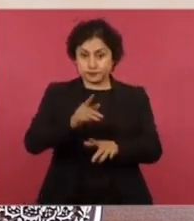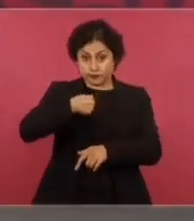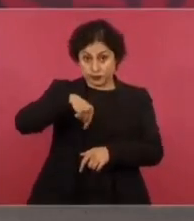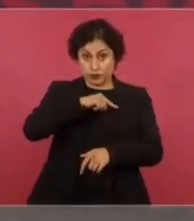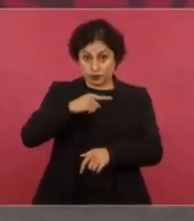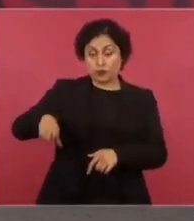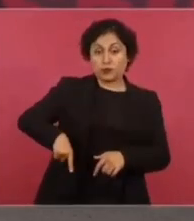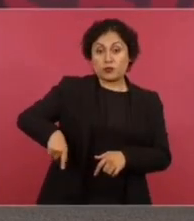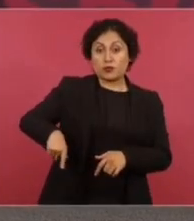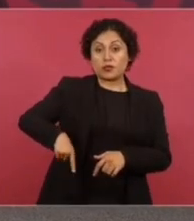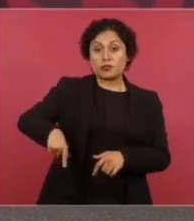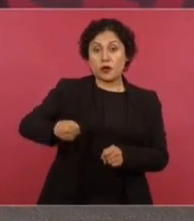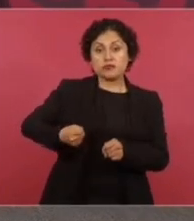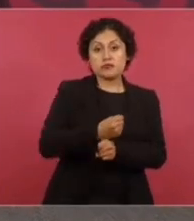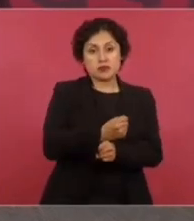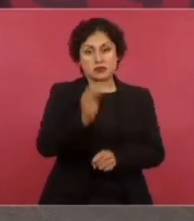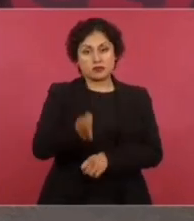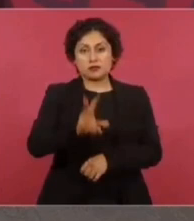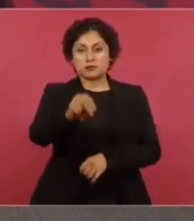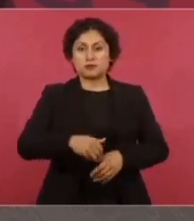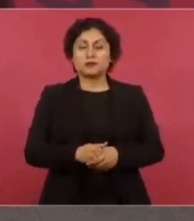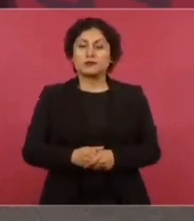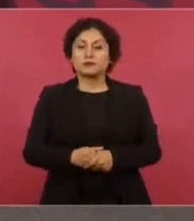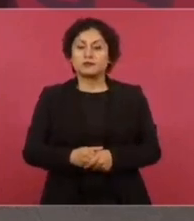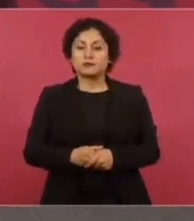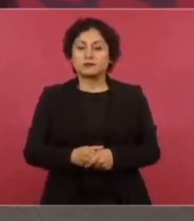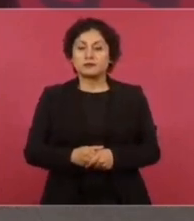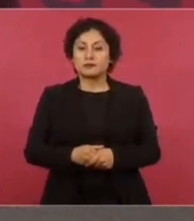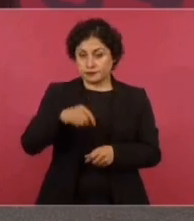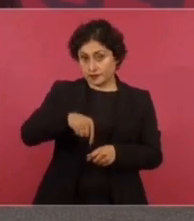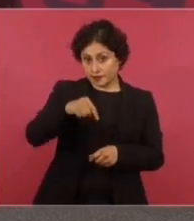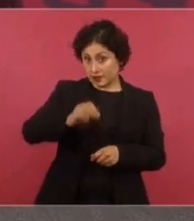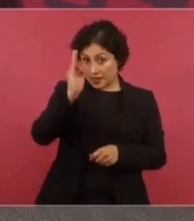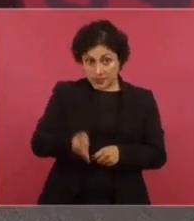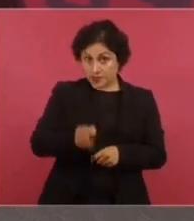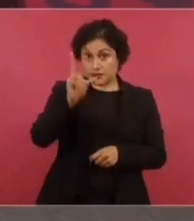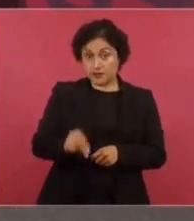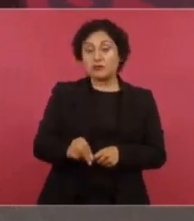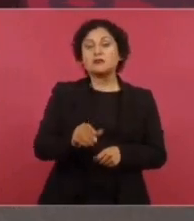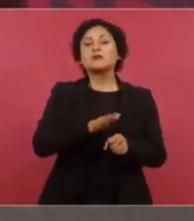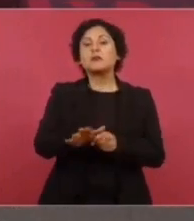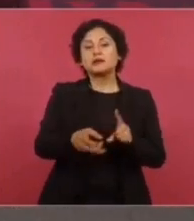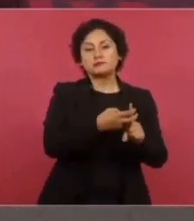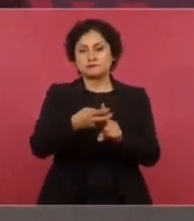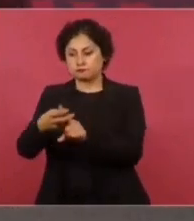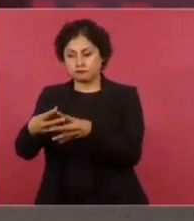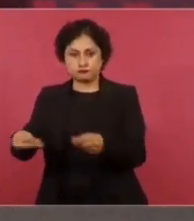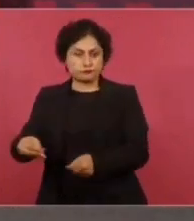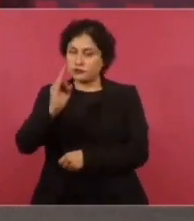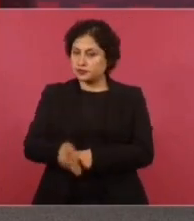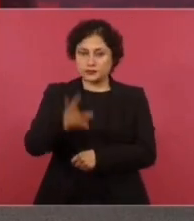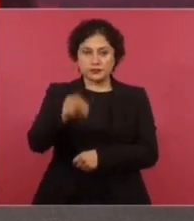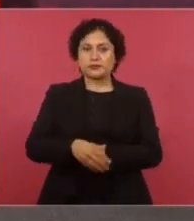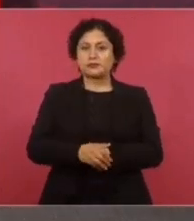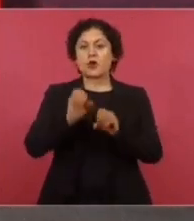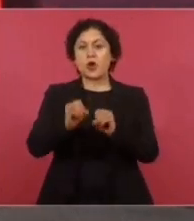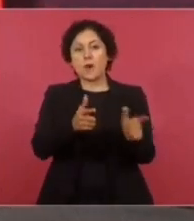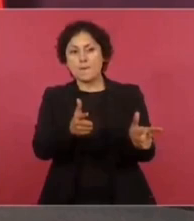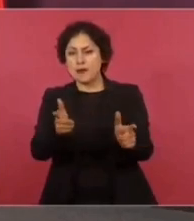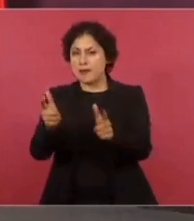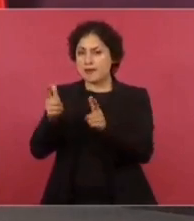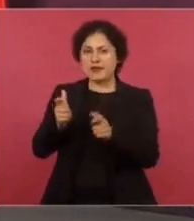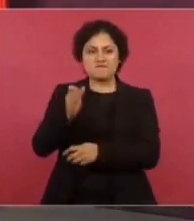no se permite tortura no se permite la desaparición no se permiten las masacres